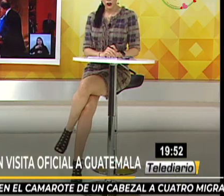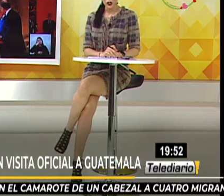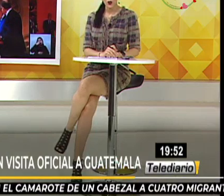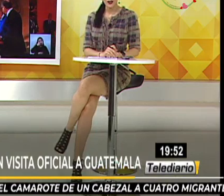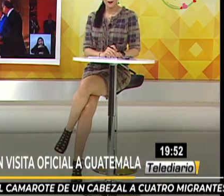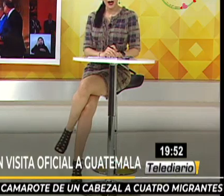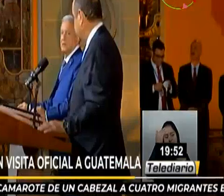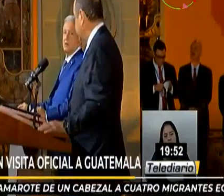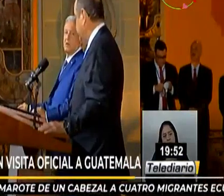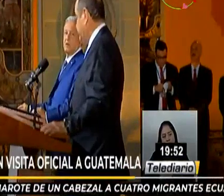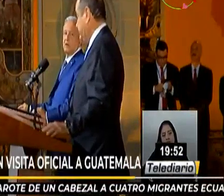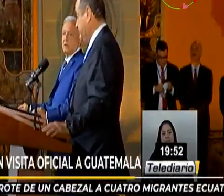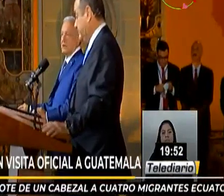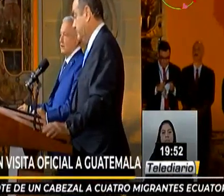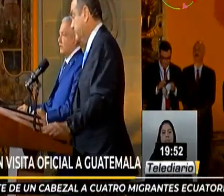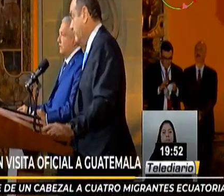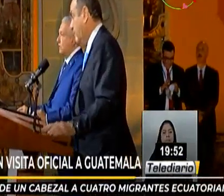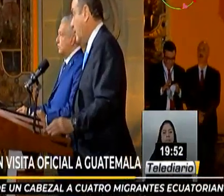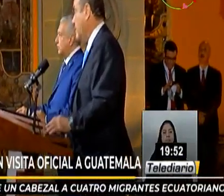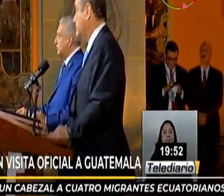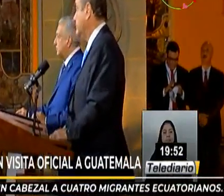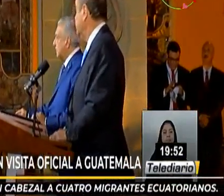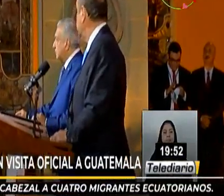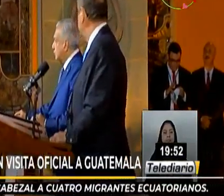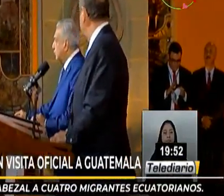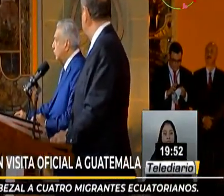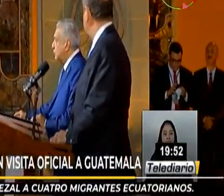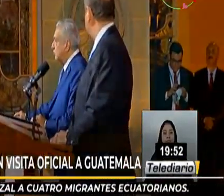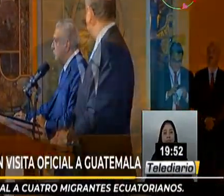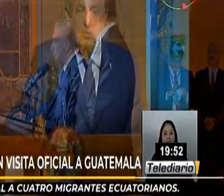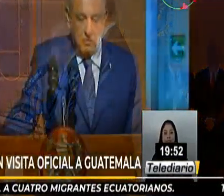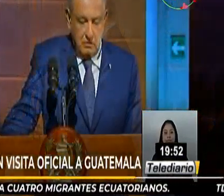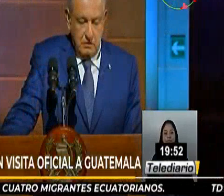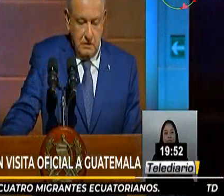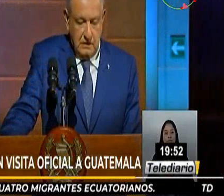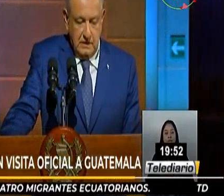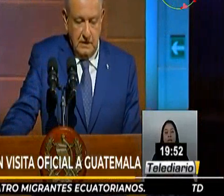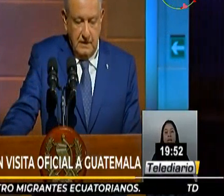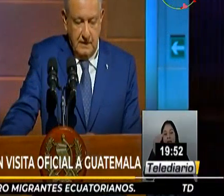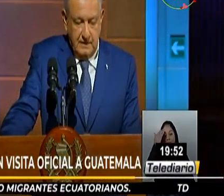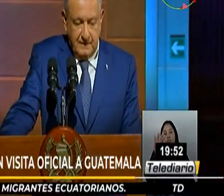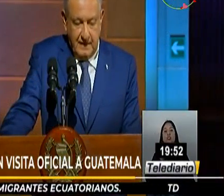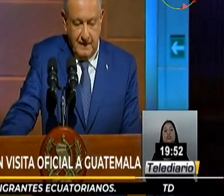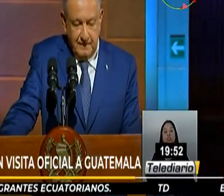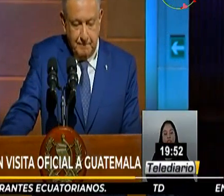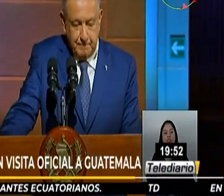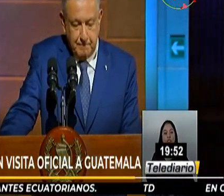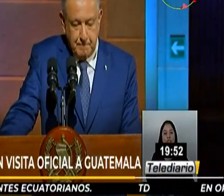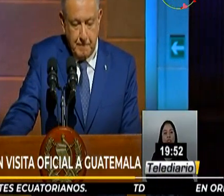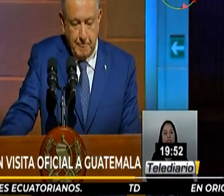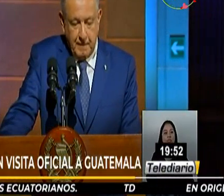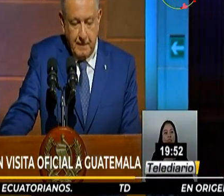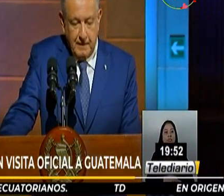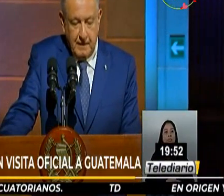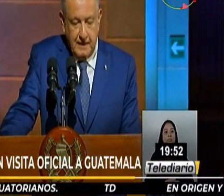de guatemala y méxico está mucho gusto estar